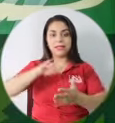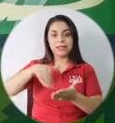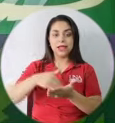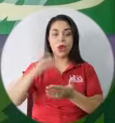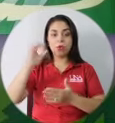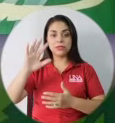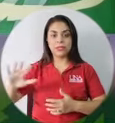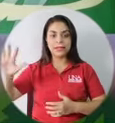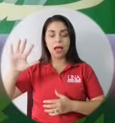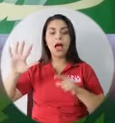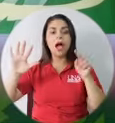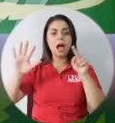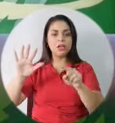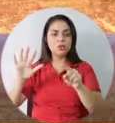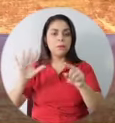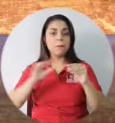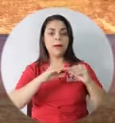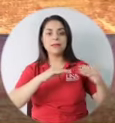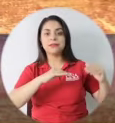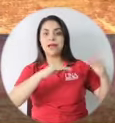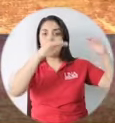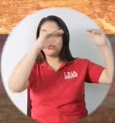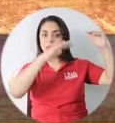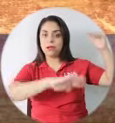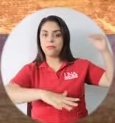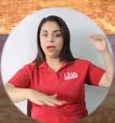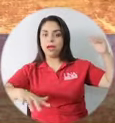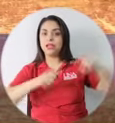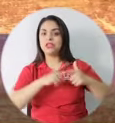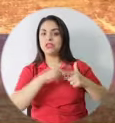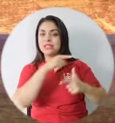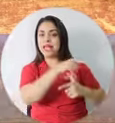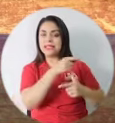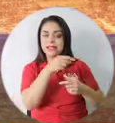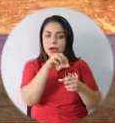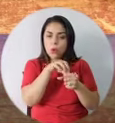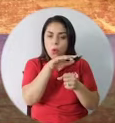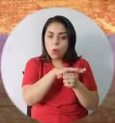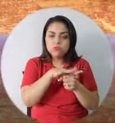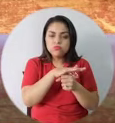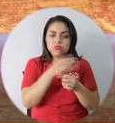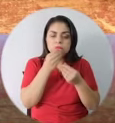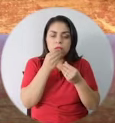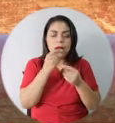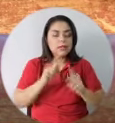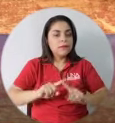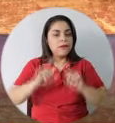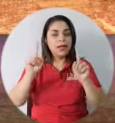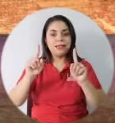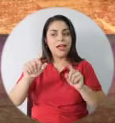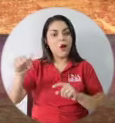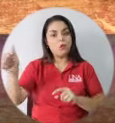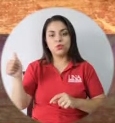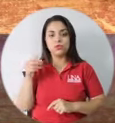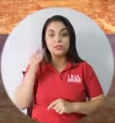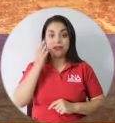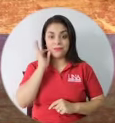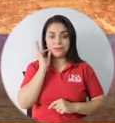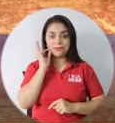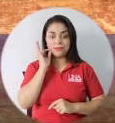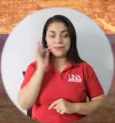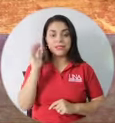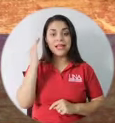son producidos a una mayor altitud y que por lo tanto la composición organoléptica de ellos es bastante diferente y muy